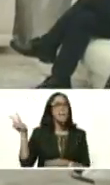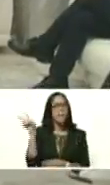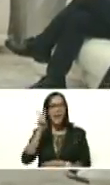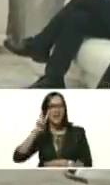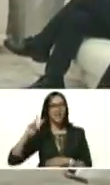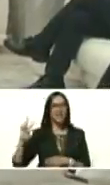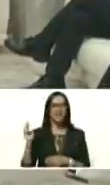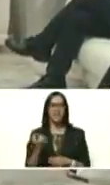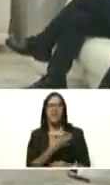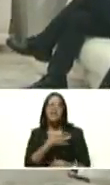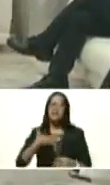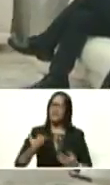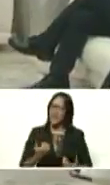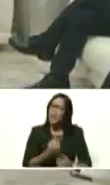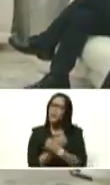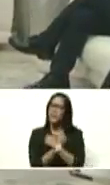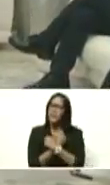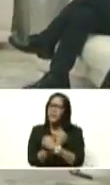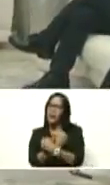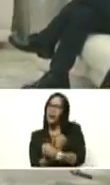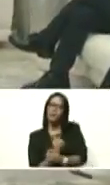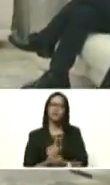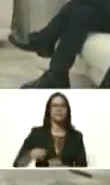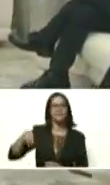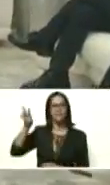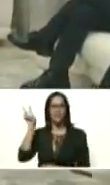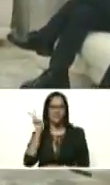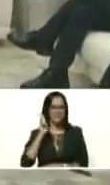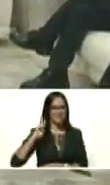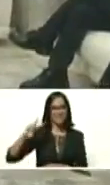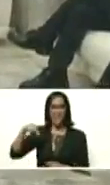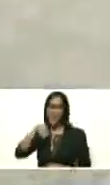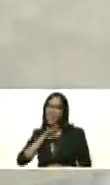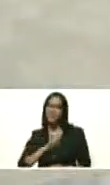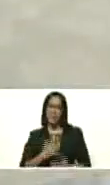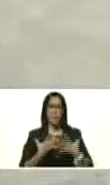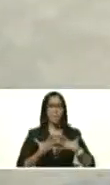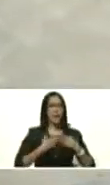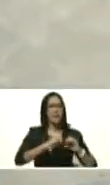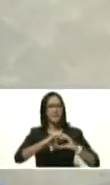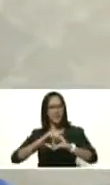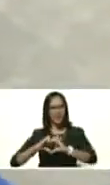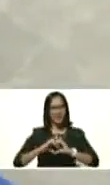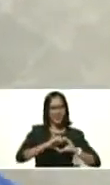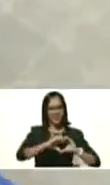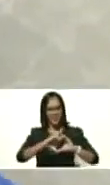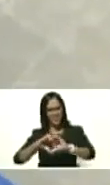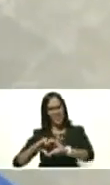¡Gracias!